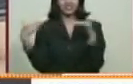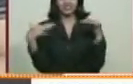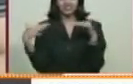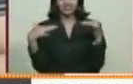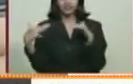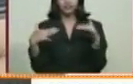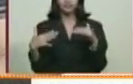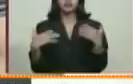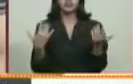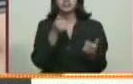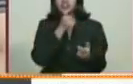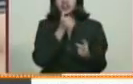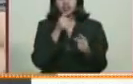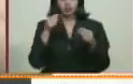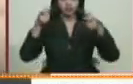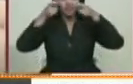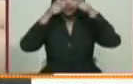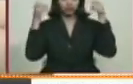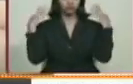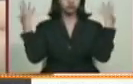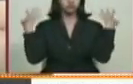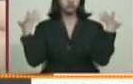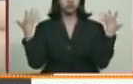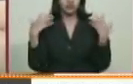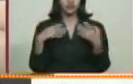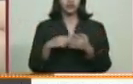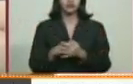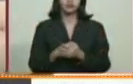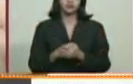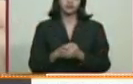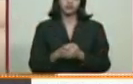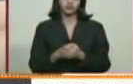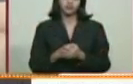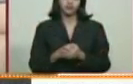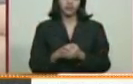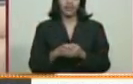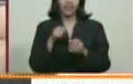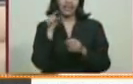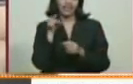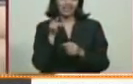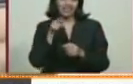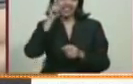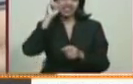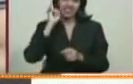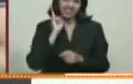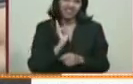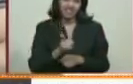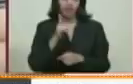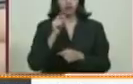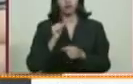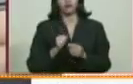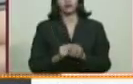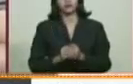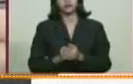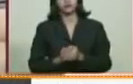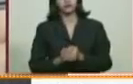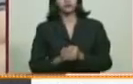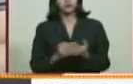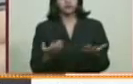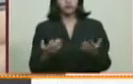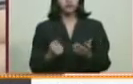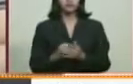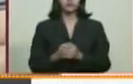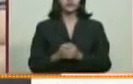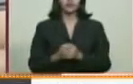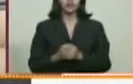fiscal general en mala hora, que por cierto, tiene que ser precalificada como prácticamente apologista